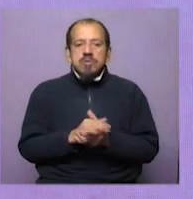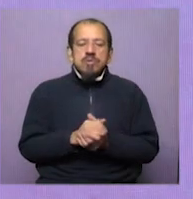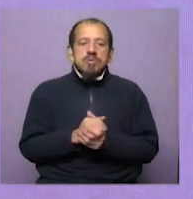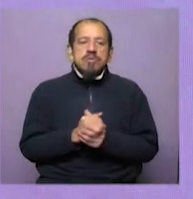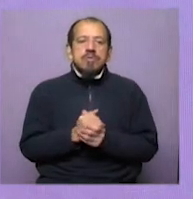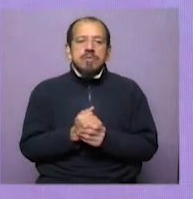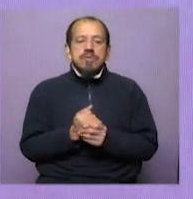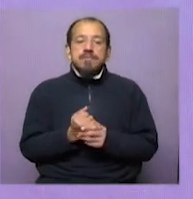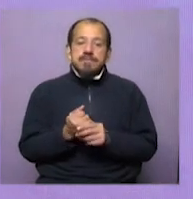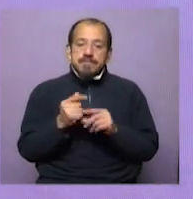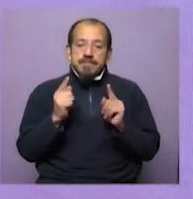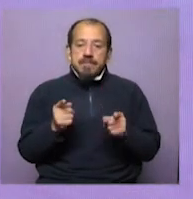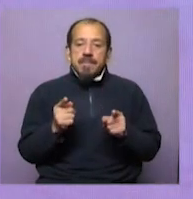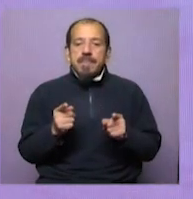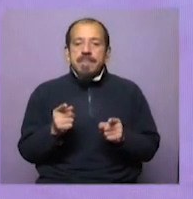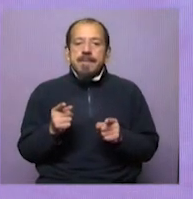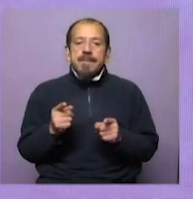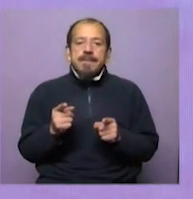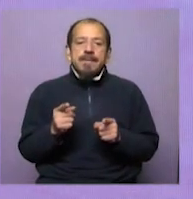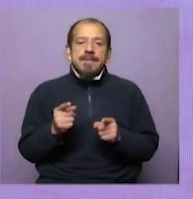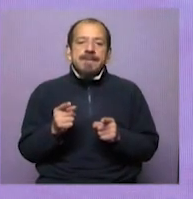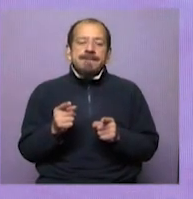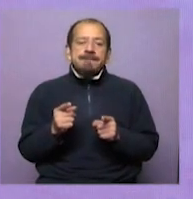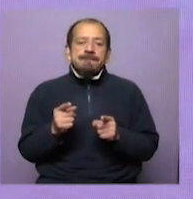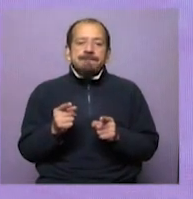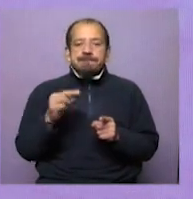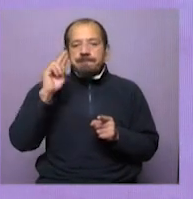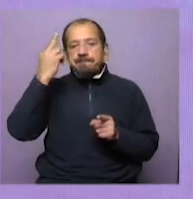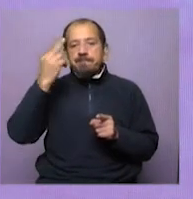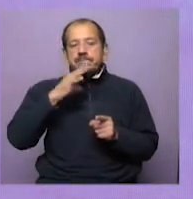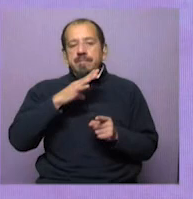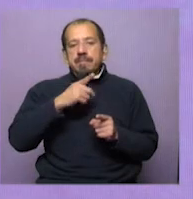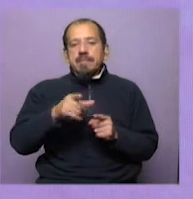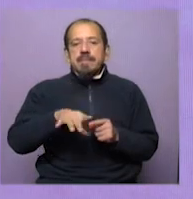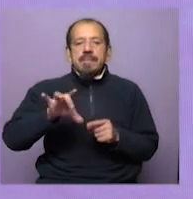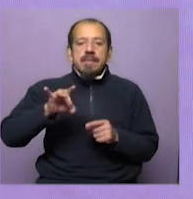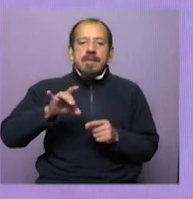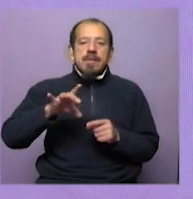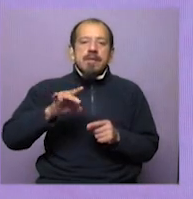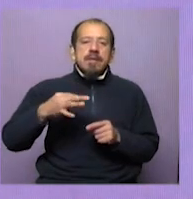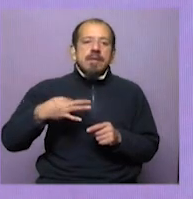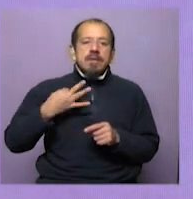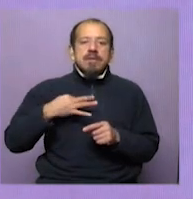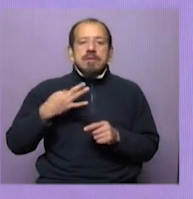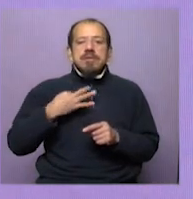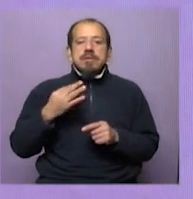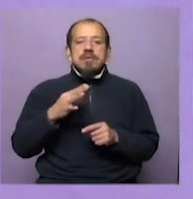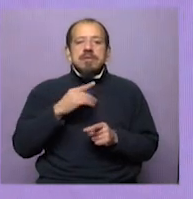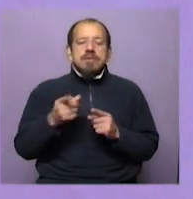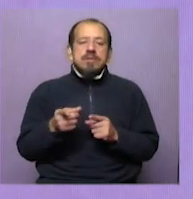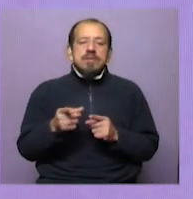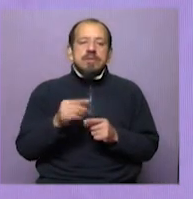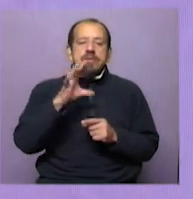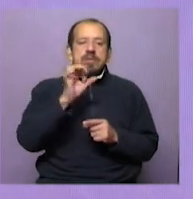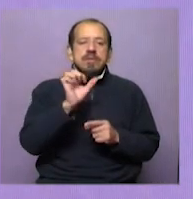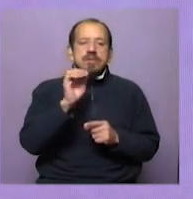Y ese es un caso, pero después de Uruguay también en este, por los 15 años también en el Doc Montevideo, en los seminarios,